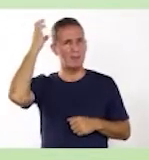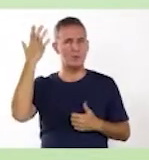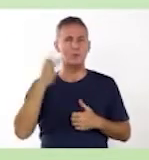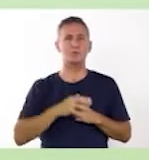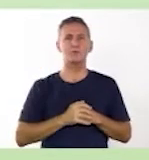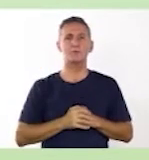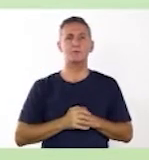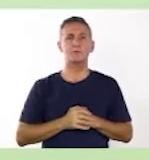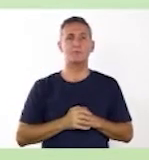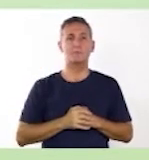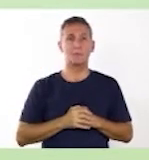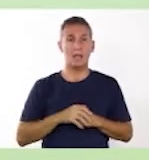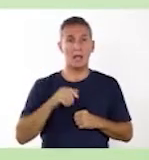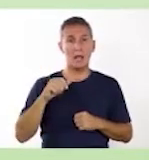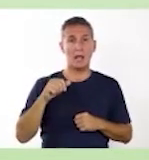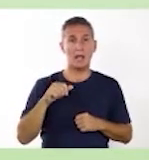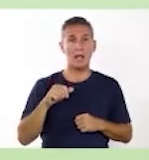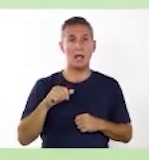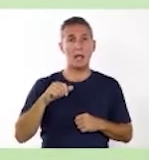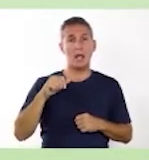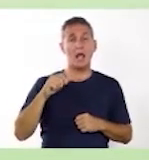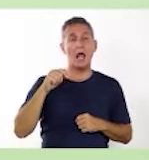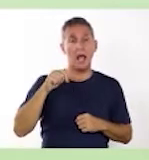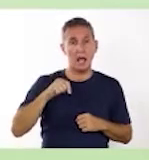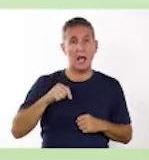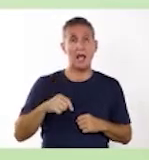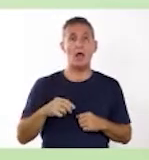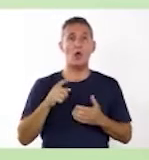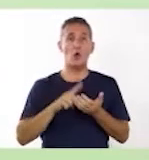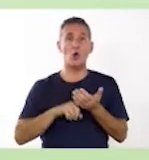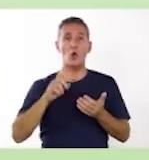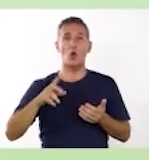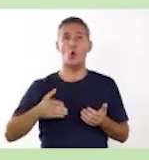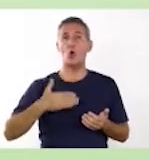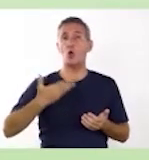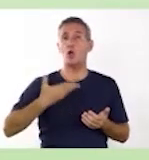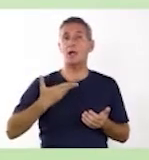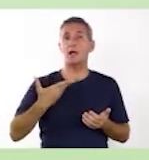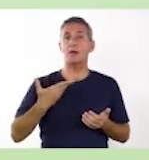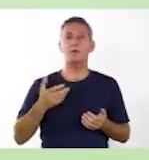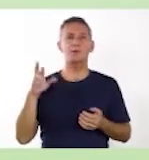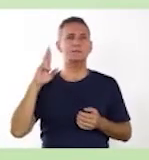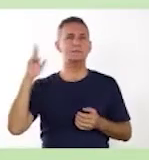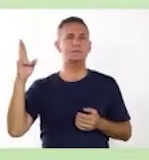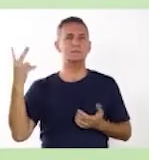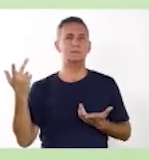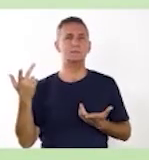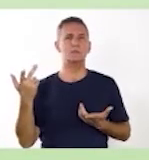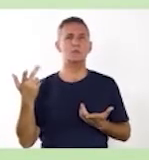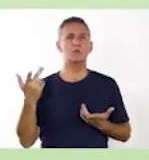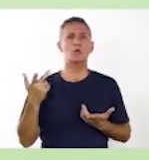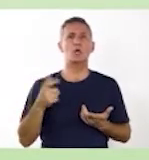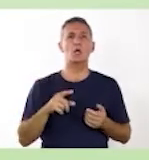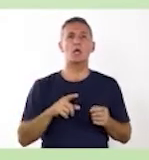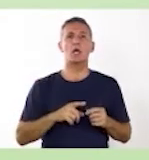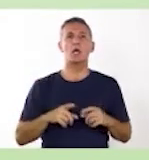el poeta de la Revolución. El partido bolchevique fundado y dirigido por Lenin